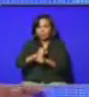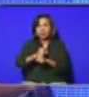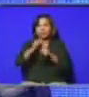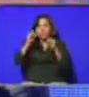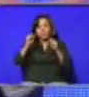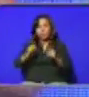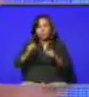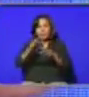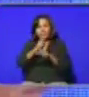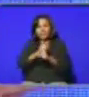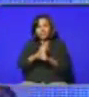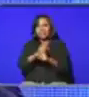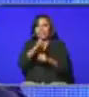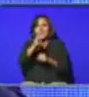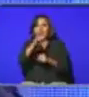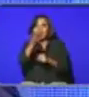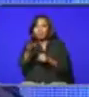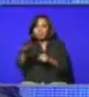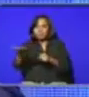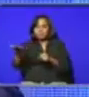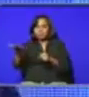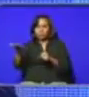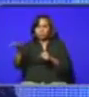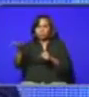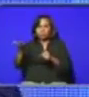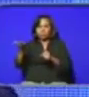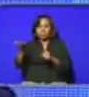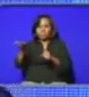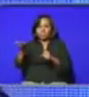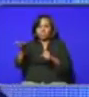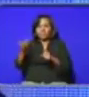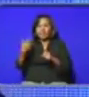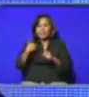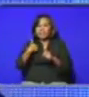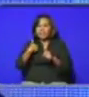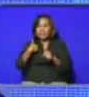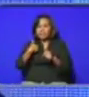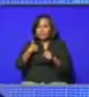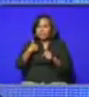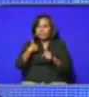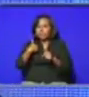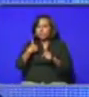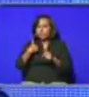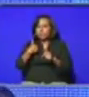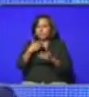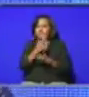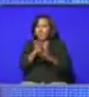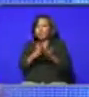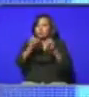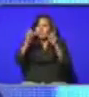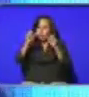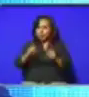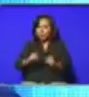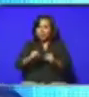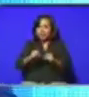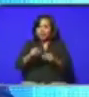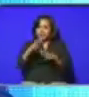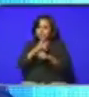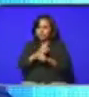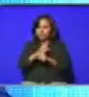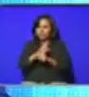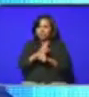fundamental tener un entorno con un ambiente que te permita ese elemento práctico. Y otro